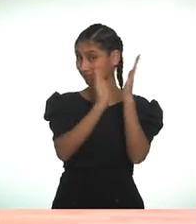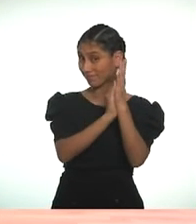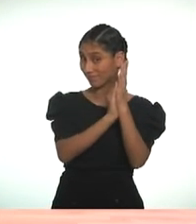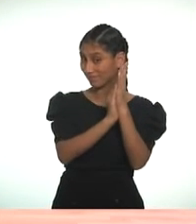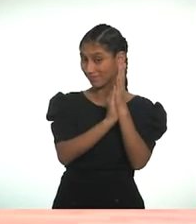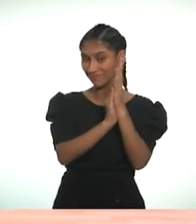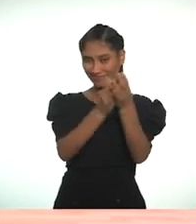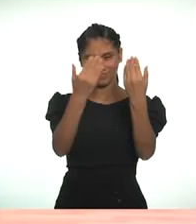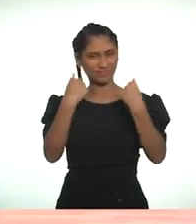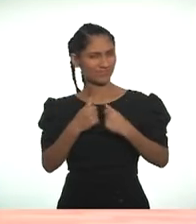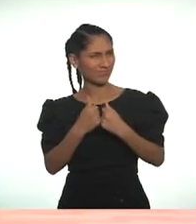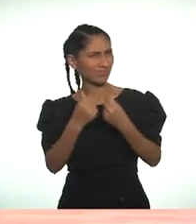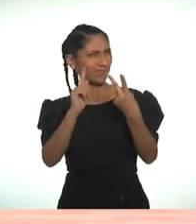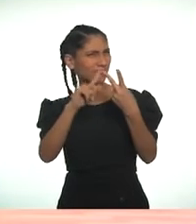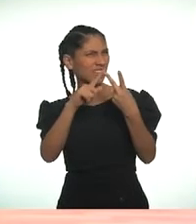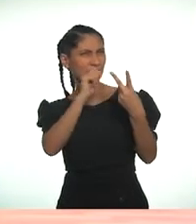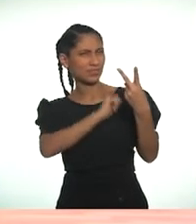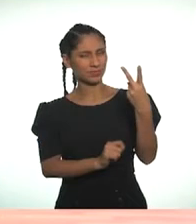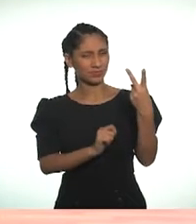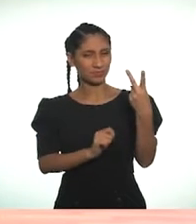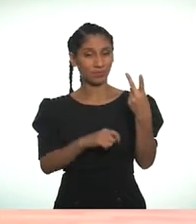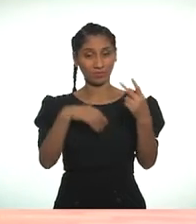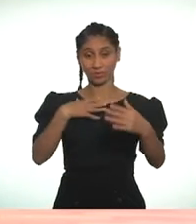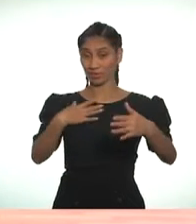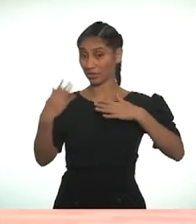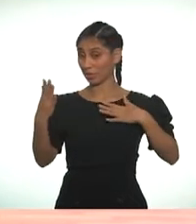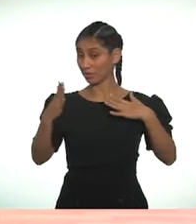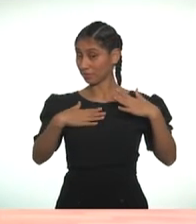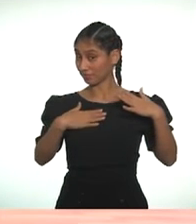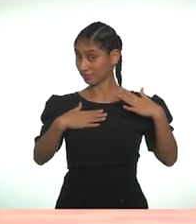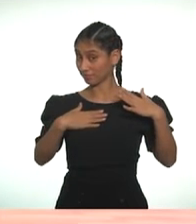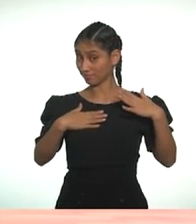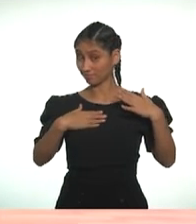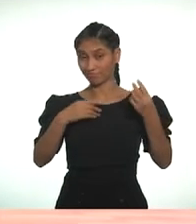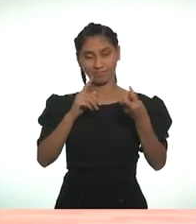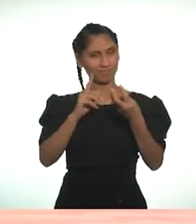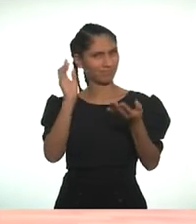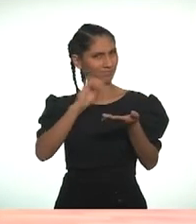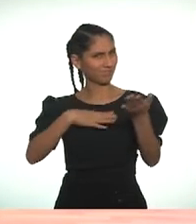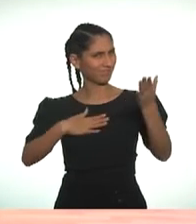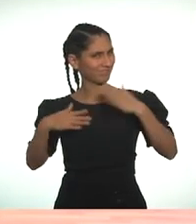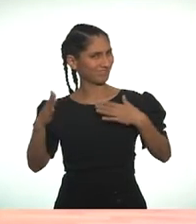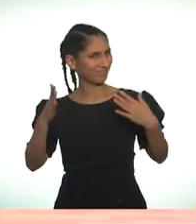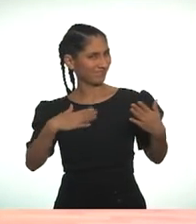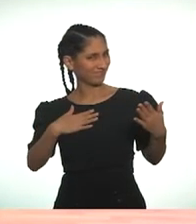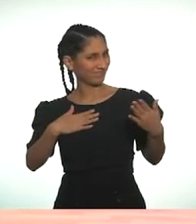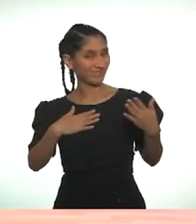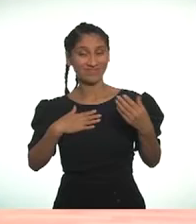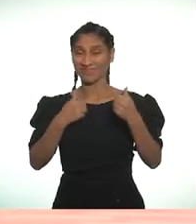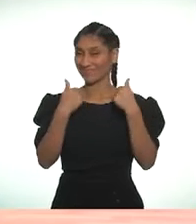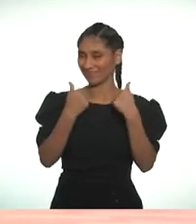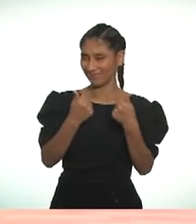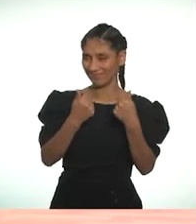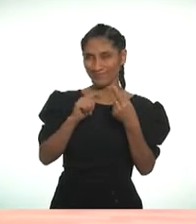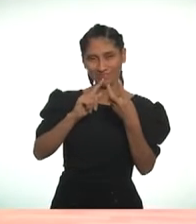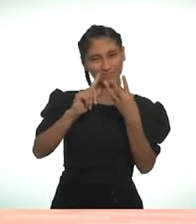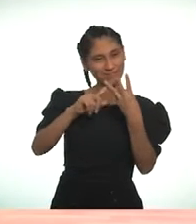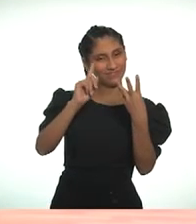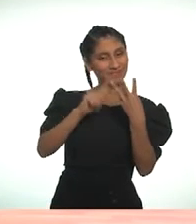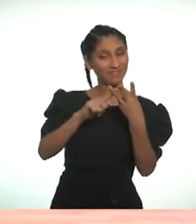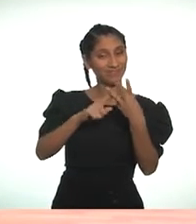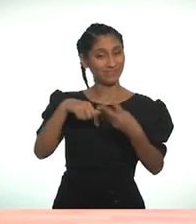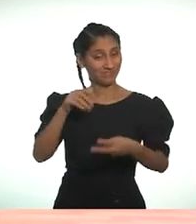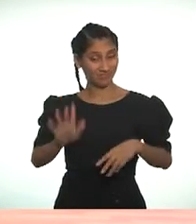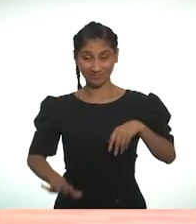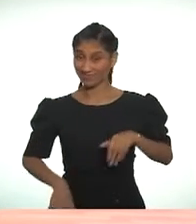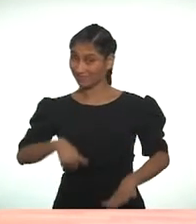sí señor. La segunda, sí señor. Una vez más, sí señor. La